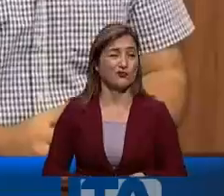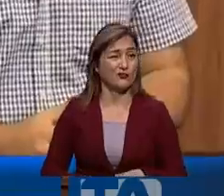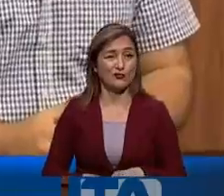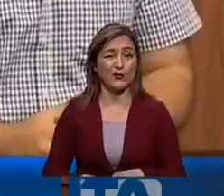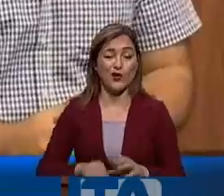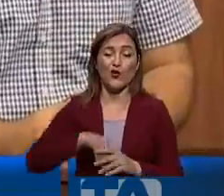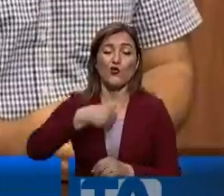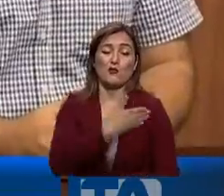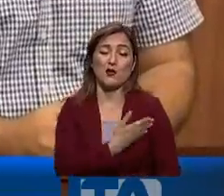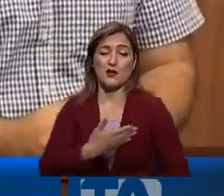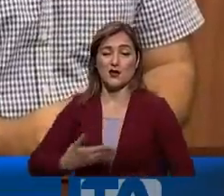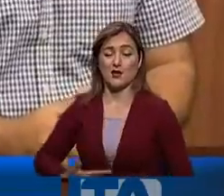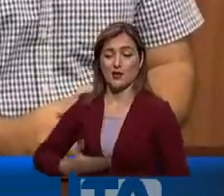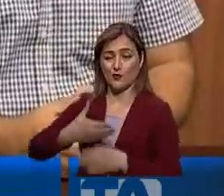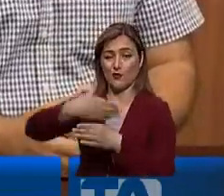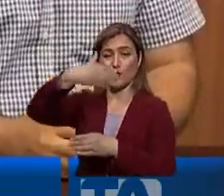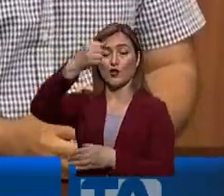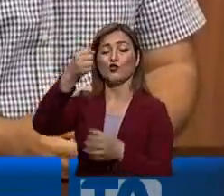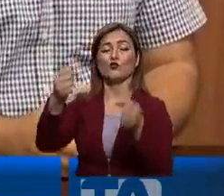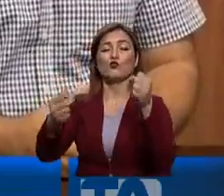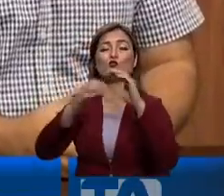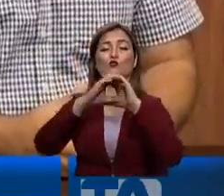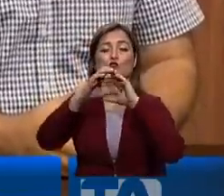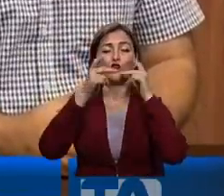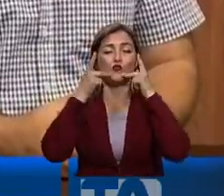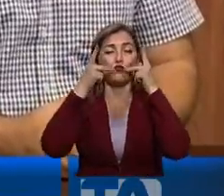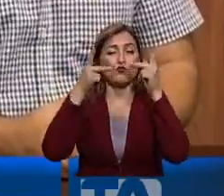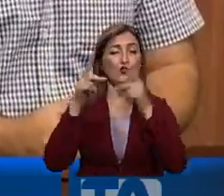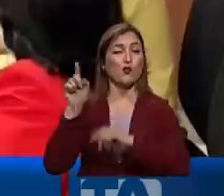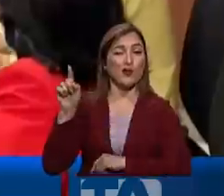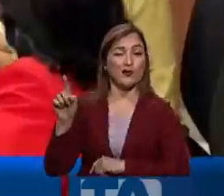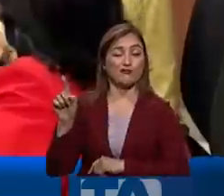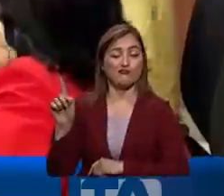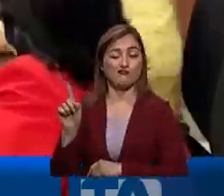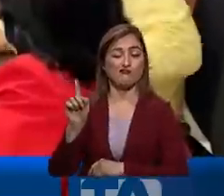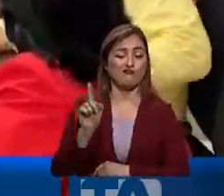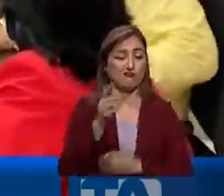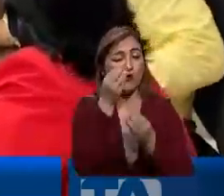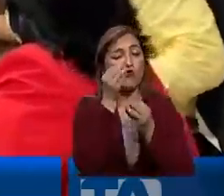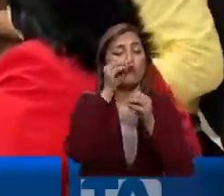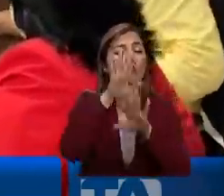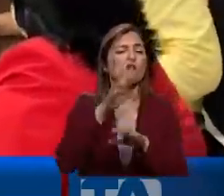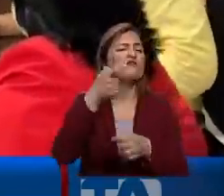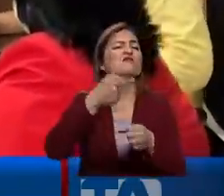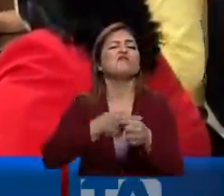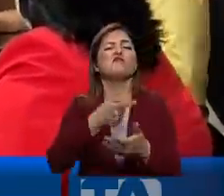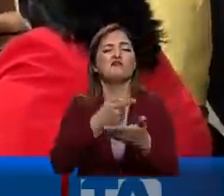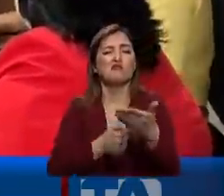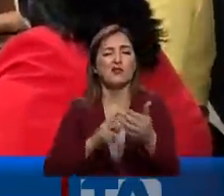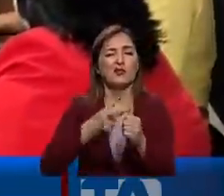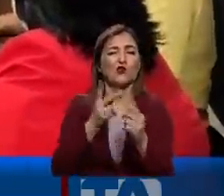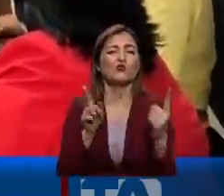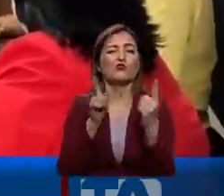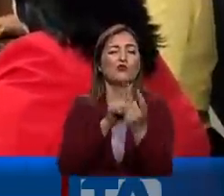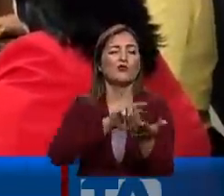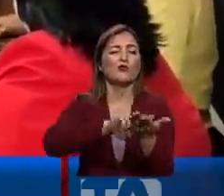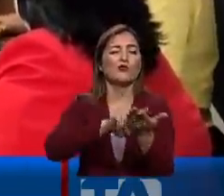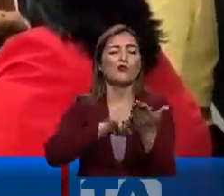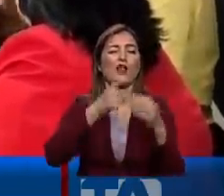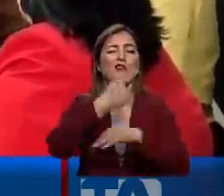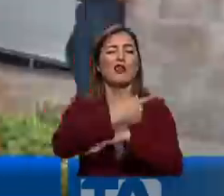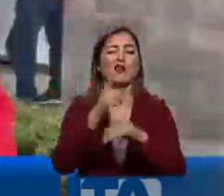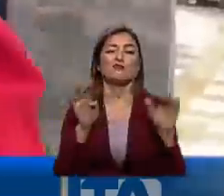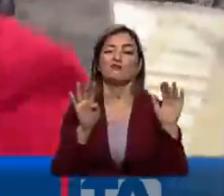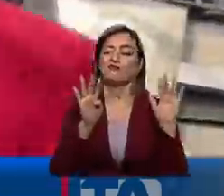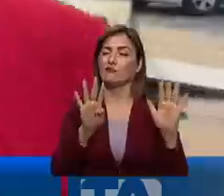de la Federación de Transportistas Urbanos del Guayas, Cristian Sarmiento, informó que lo único concreto es que habrá un segundo encuentro en 9 días,